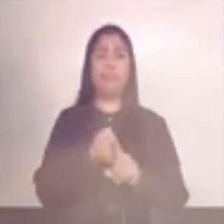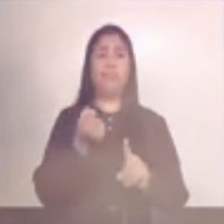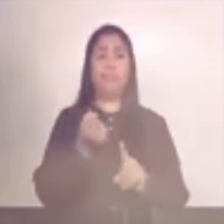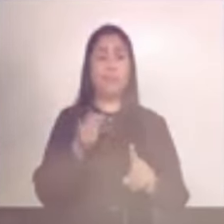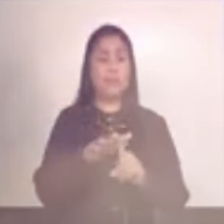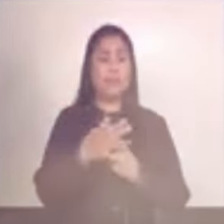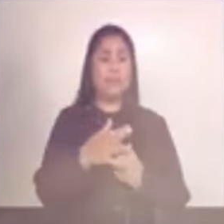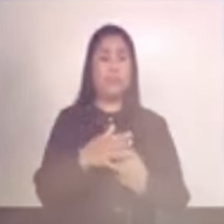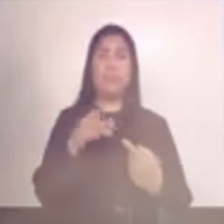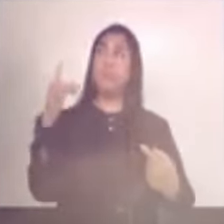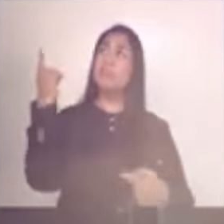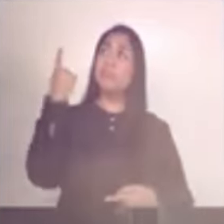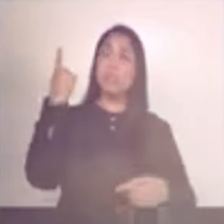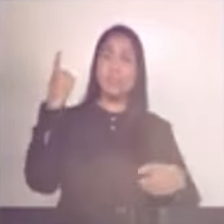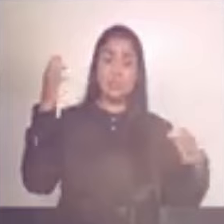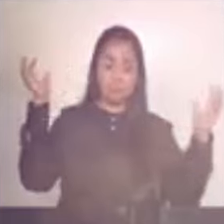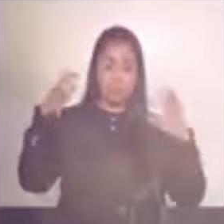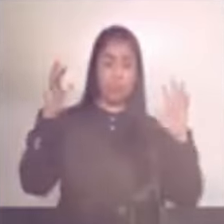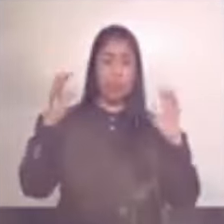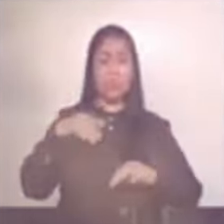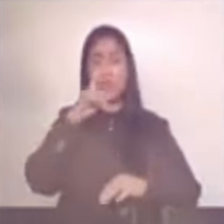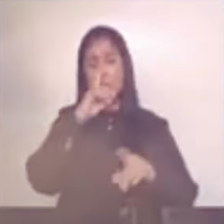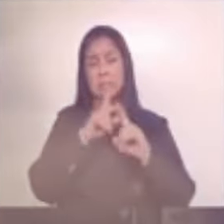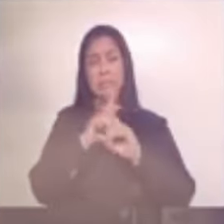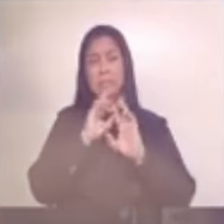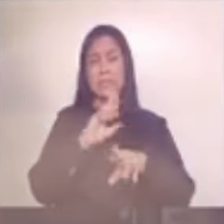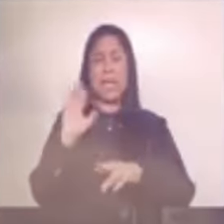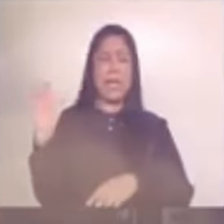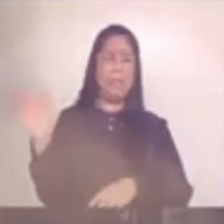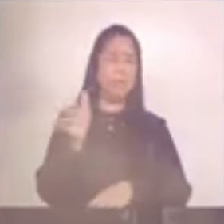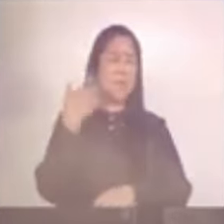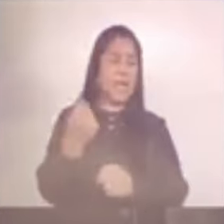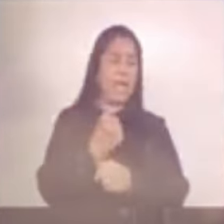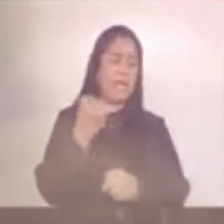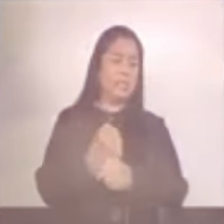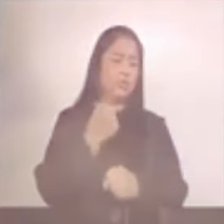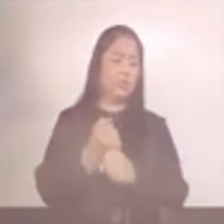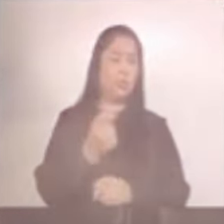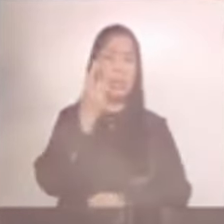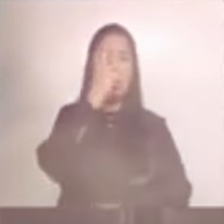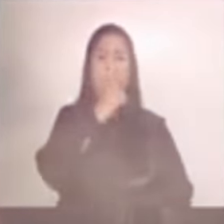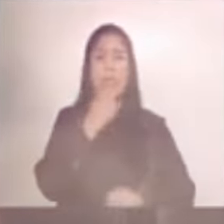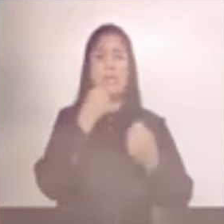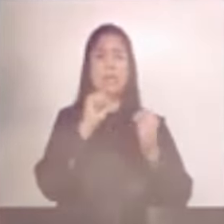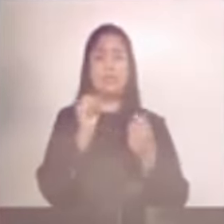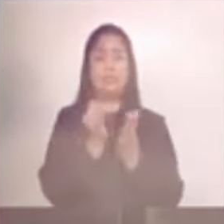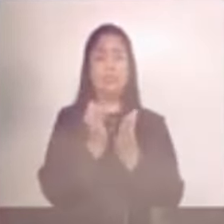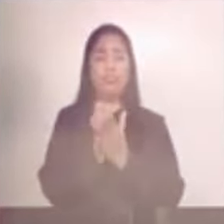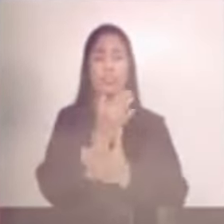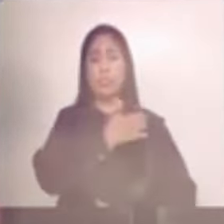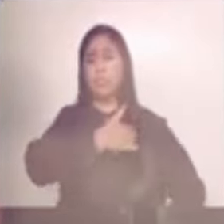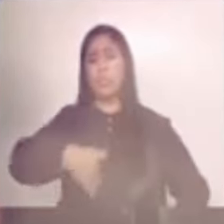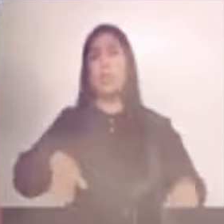las inclemencias del tiempo y el resultado de años de negligencia para atender y prevenir este tipo